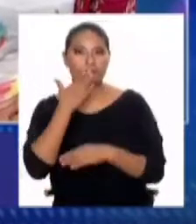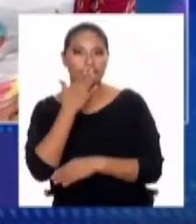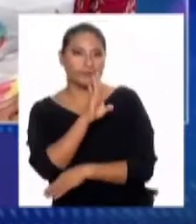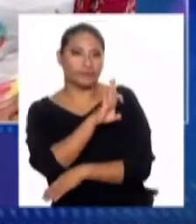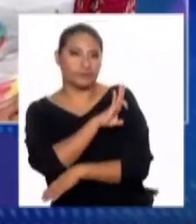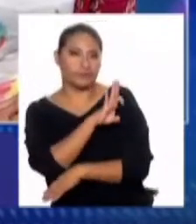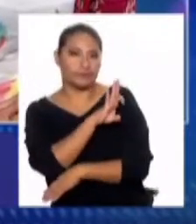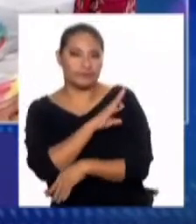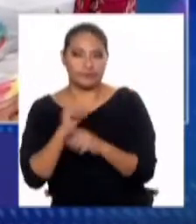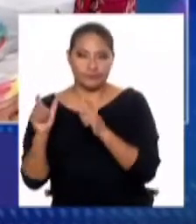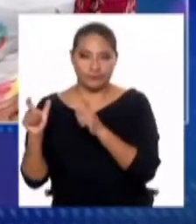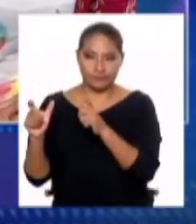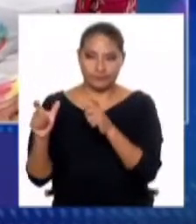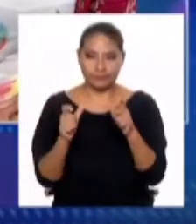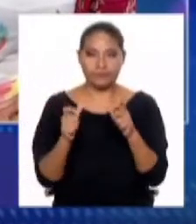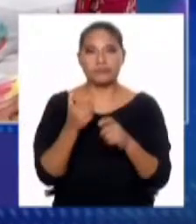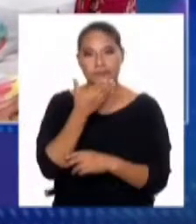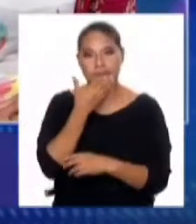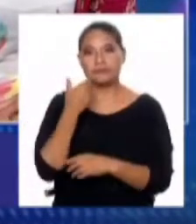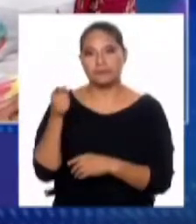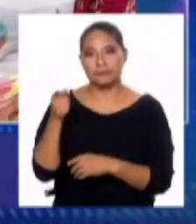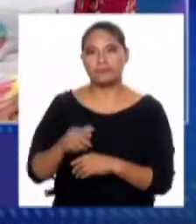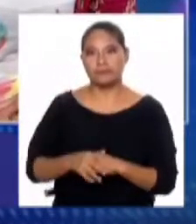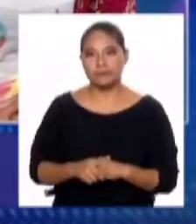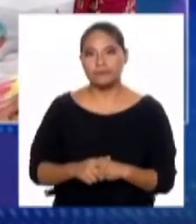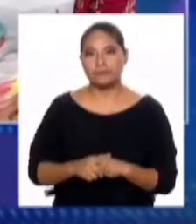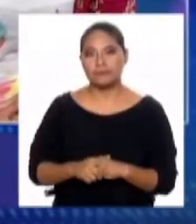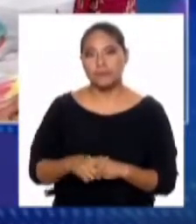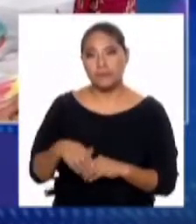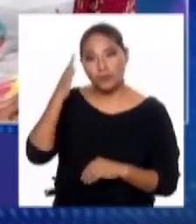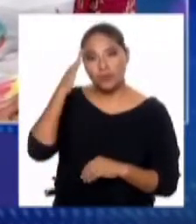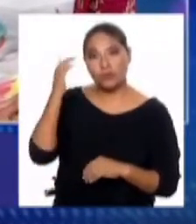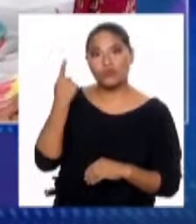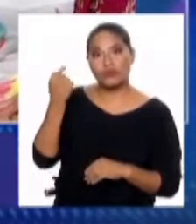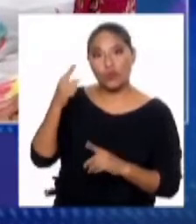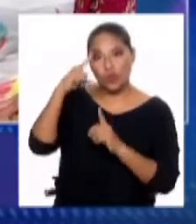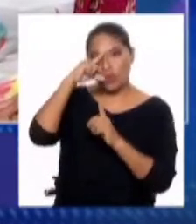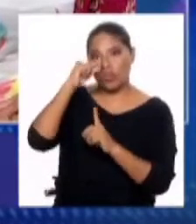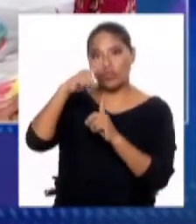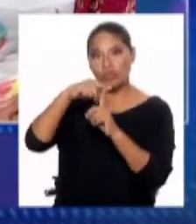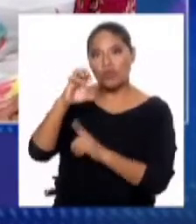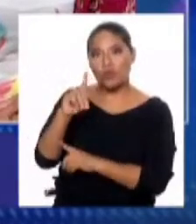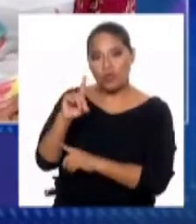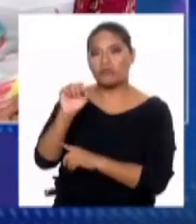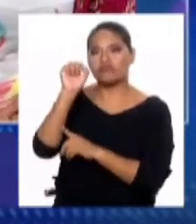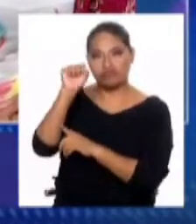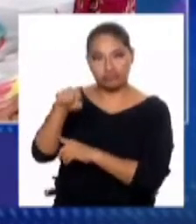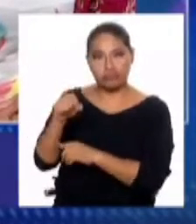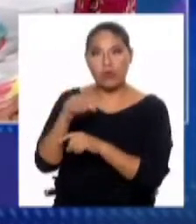relacionada con Odebrecht. No con Toledo solamente, sino con Odebrecht y el Perú.